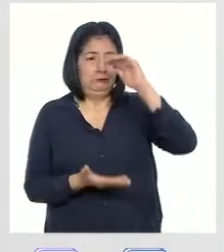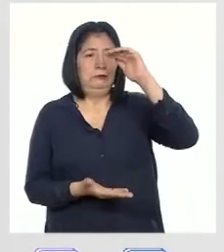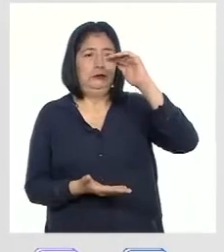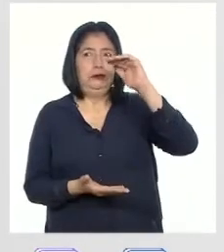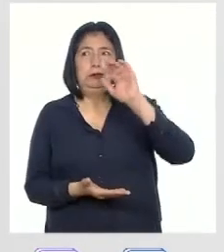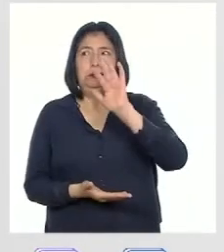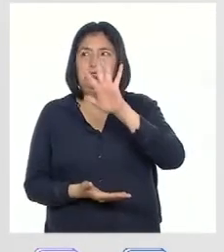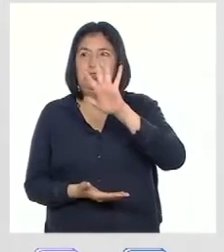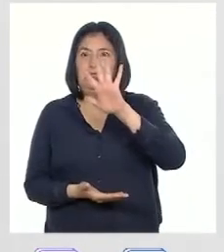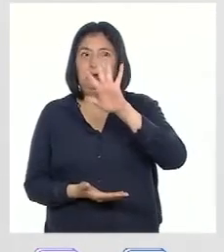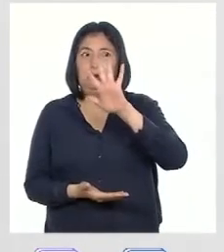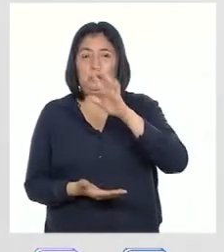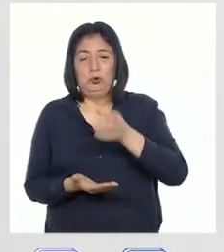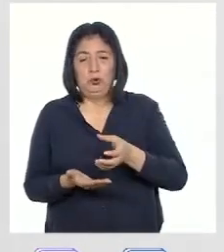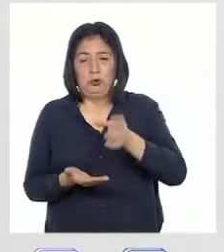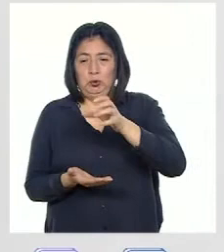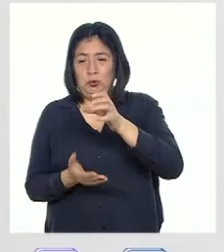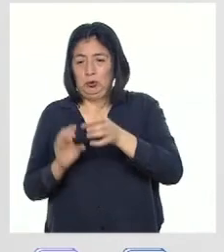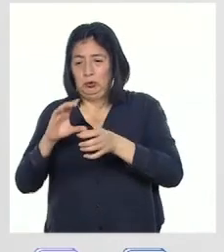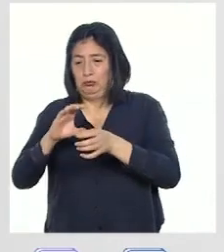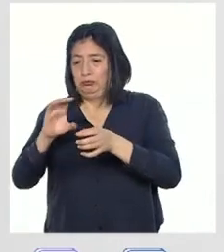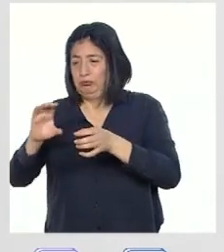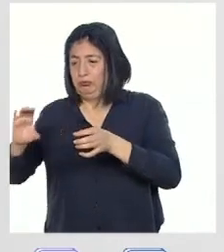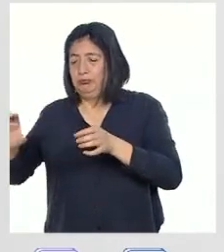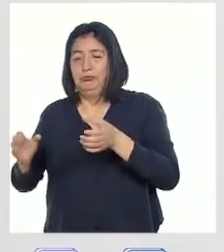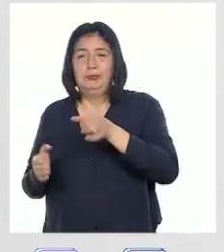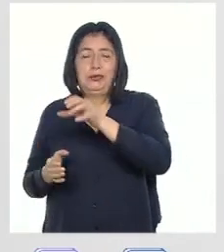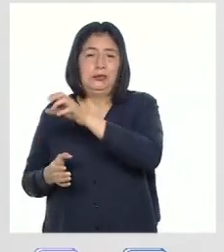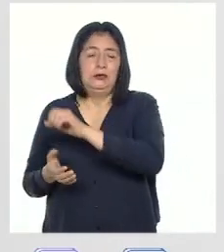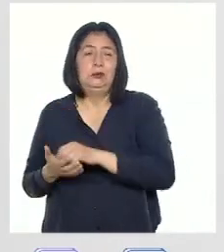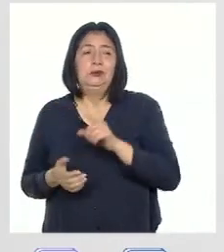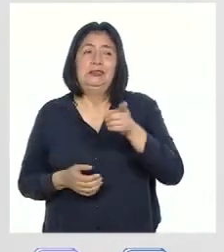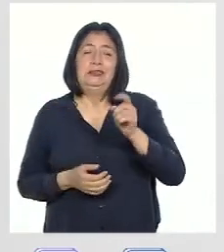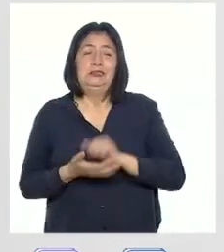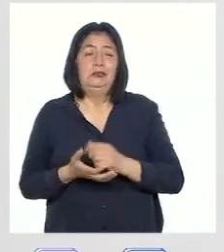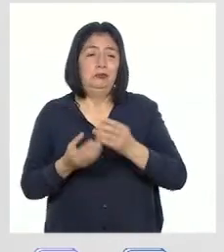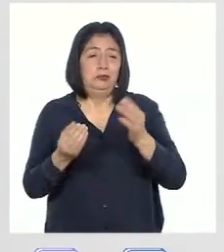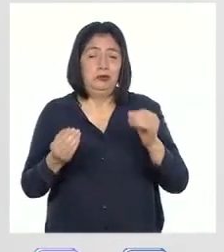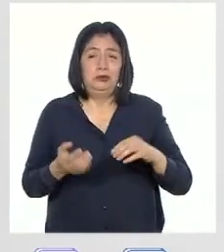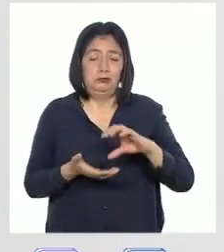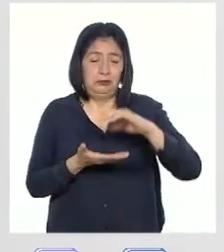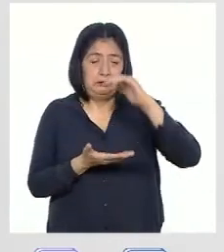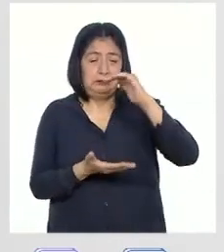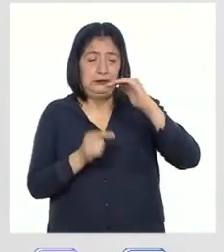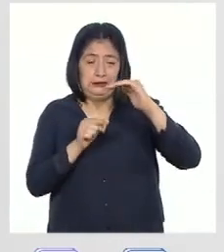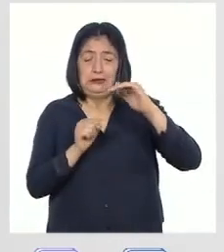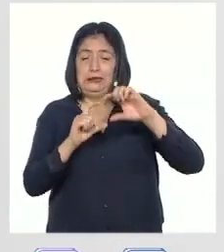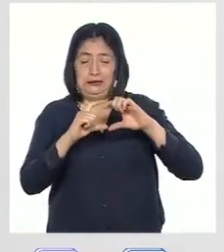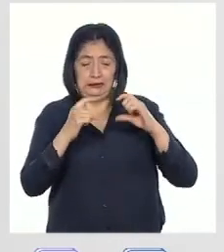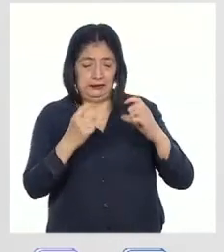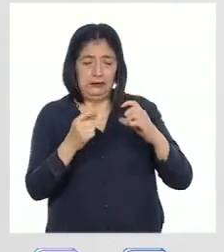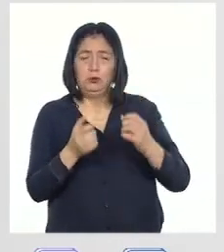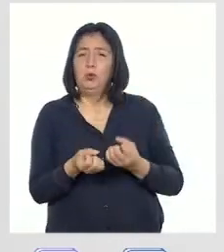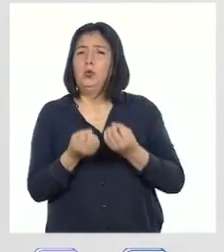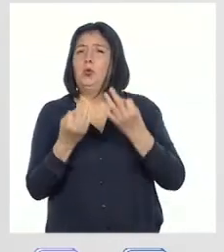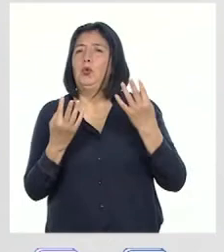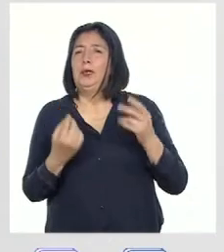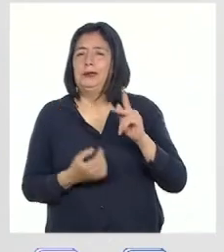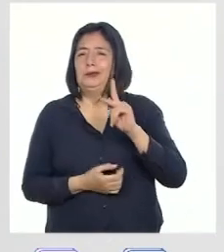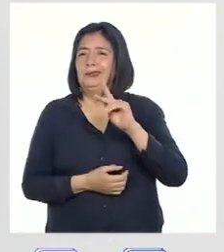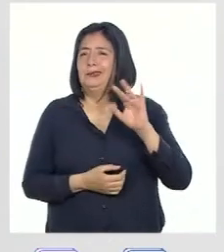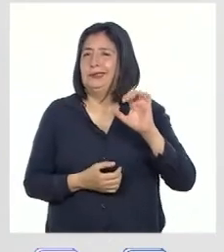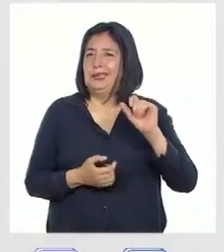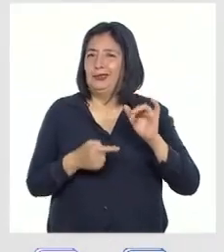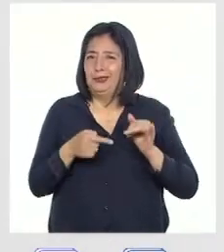hay 5 porciones. Exactamente. Muchas veces en los productos se señala la cantidad de calorías